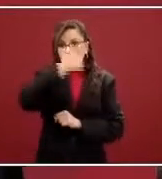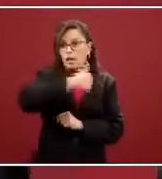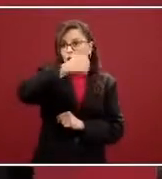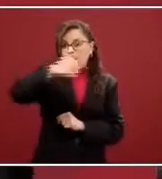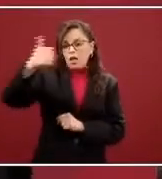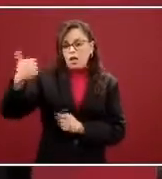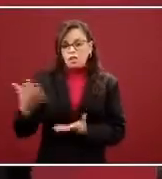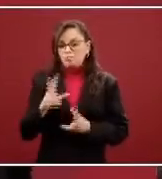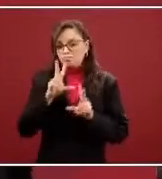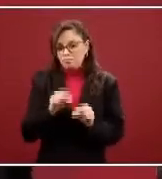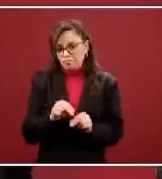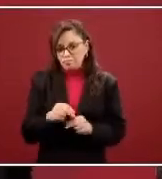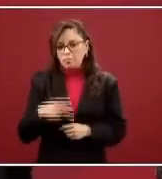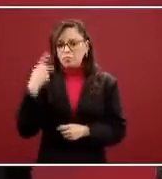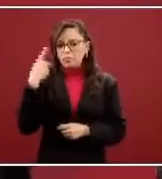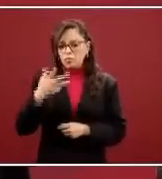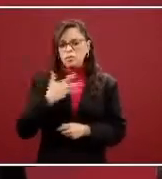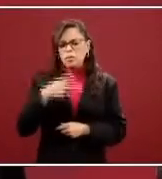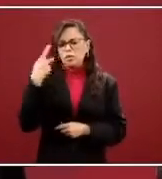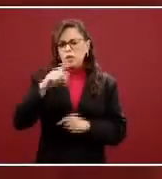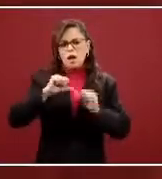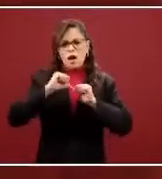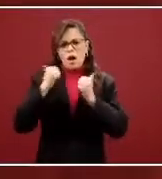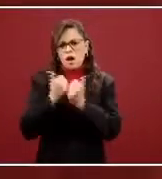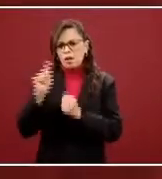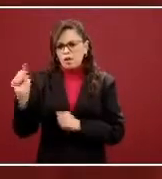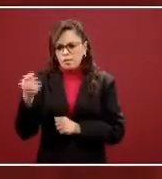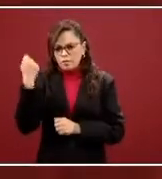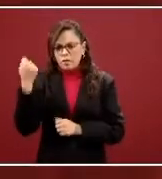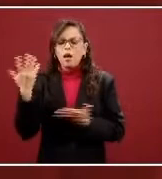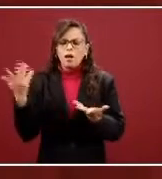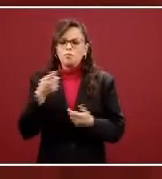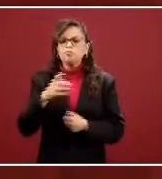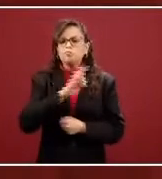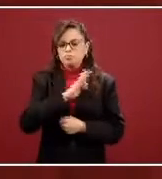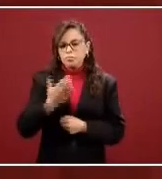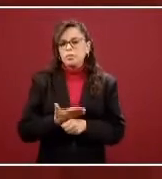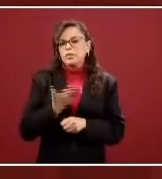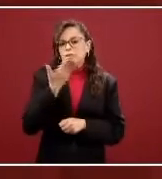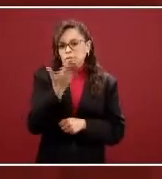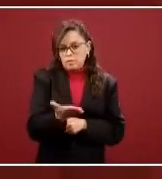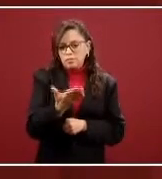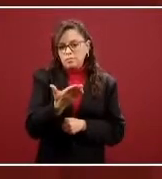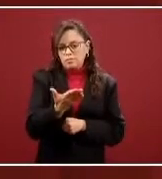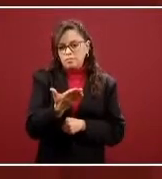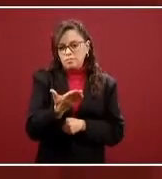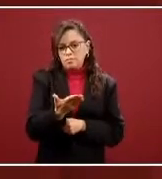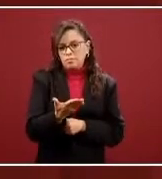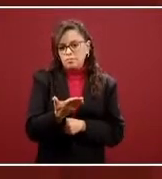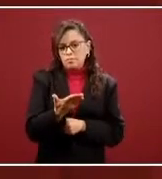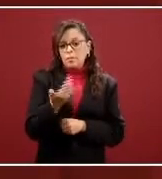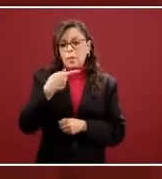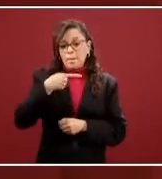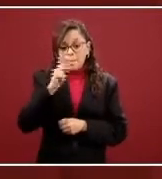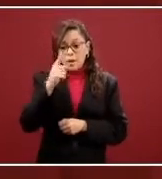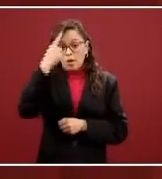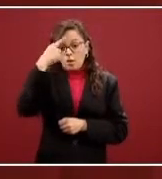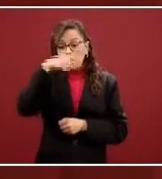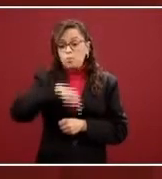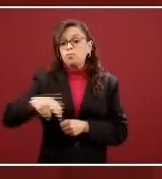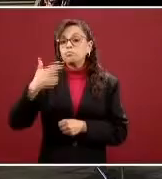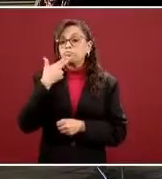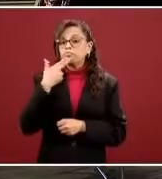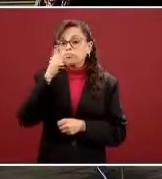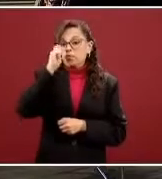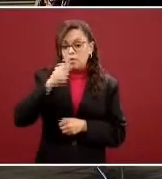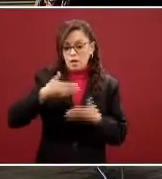ellos. Se tienen las áreas técnicas, se puede solicitar, pero no se tiene necesariamente para efectos o para la utilidad de lo que tiene